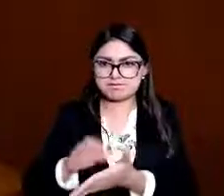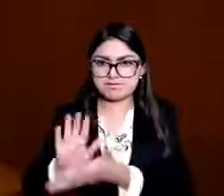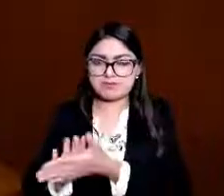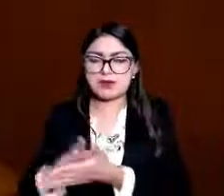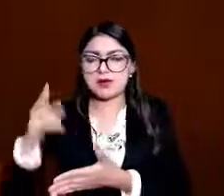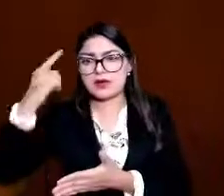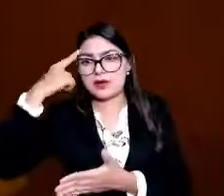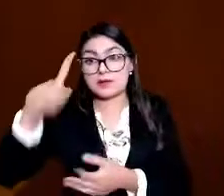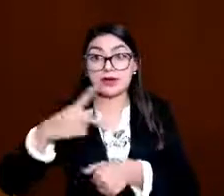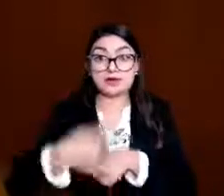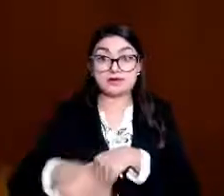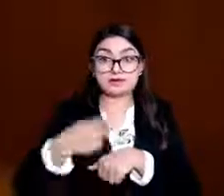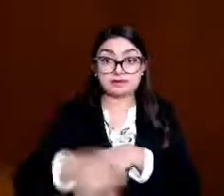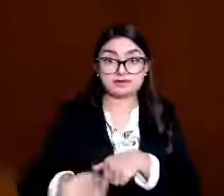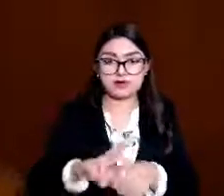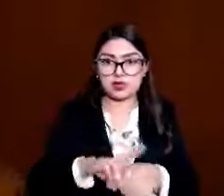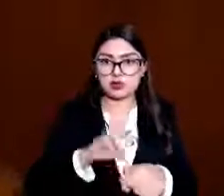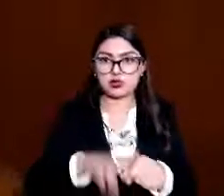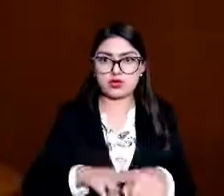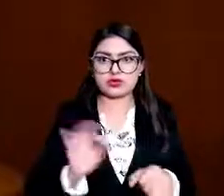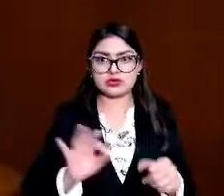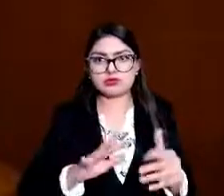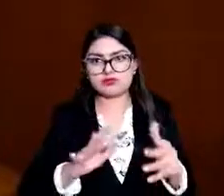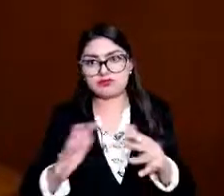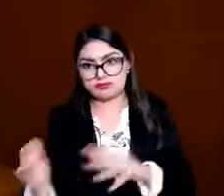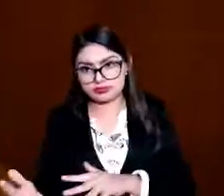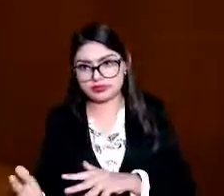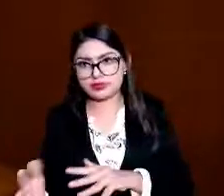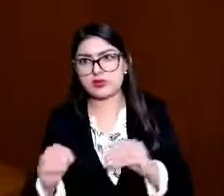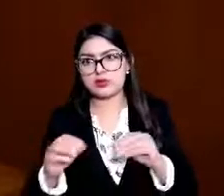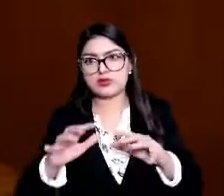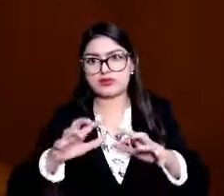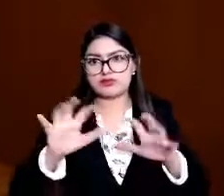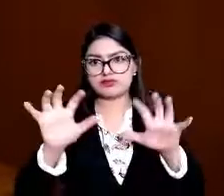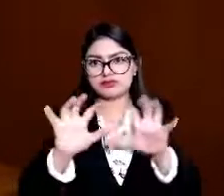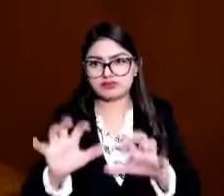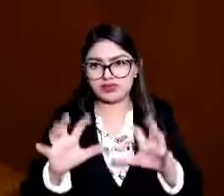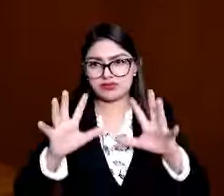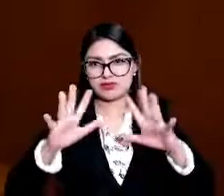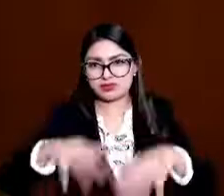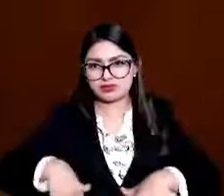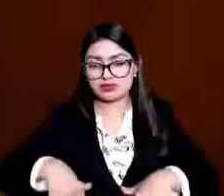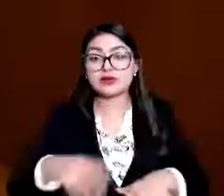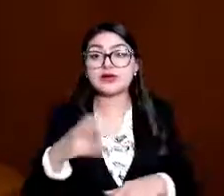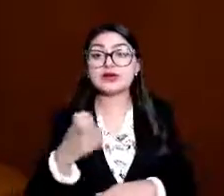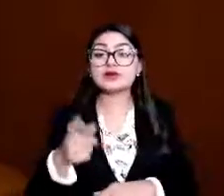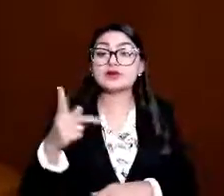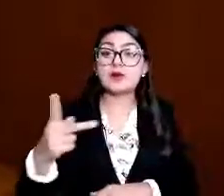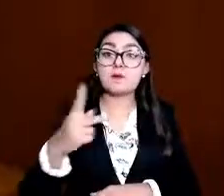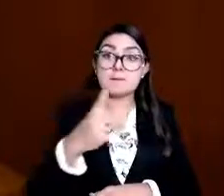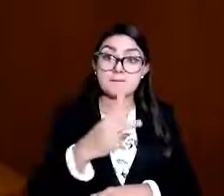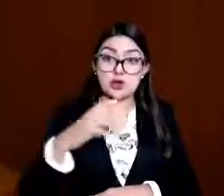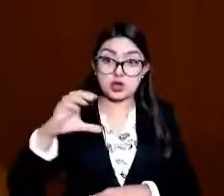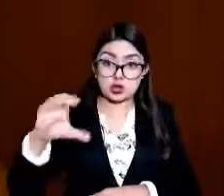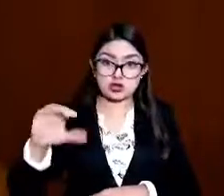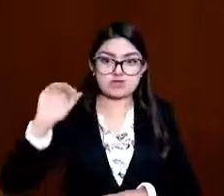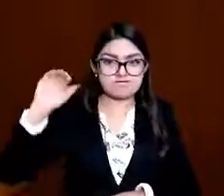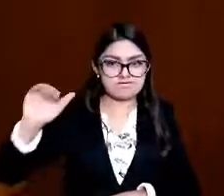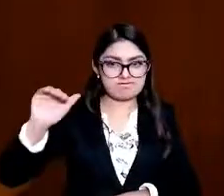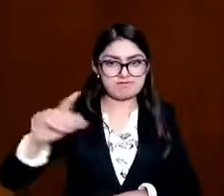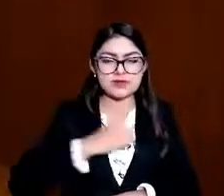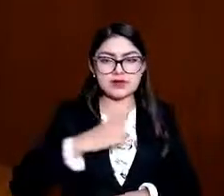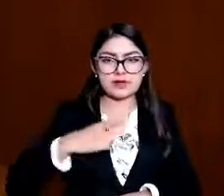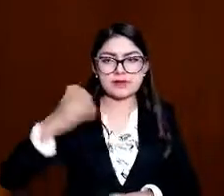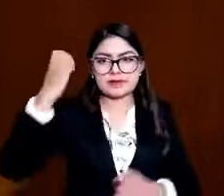natural. Cuatro, se requiere por parte de la Coordinación de Protección Civil de la entidad una inspección a las viviendas de